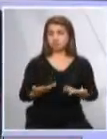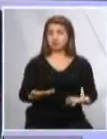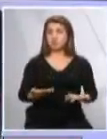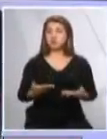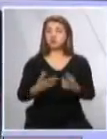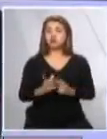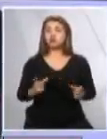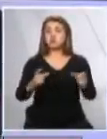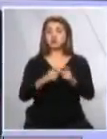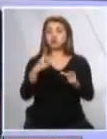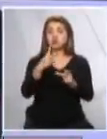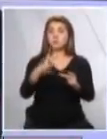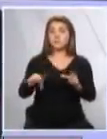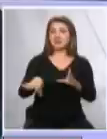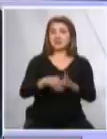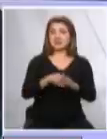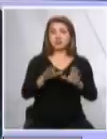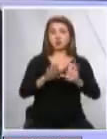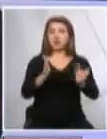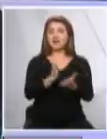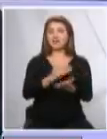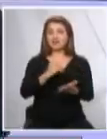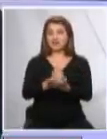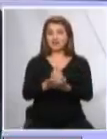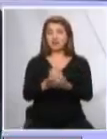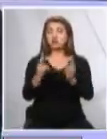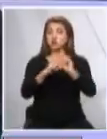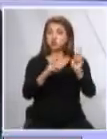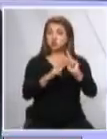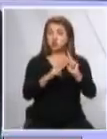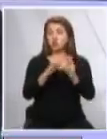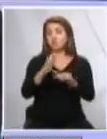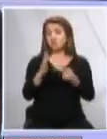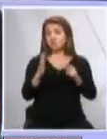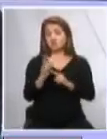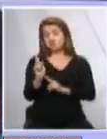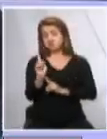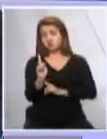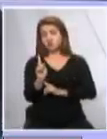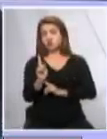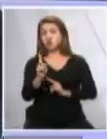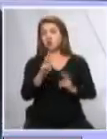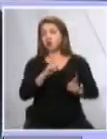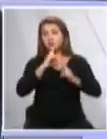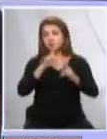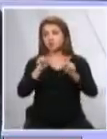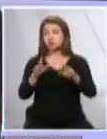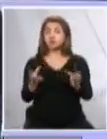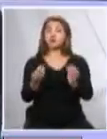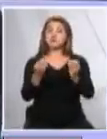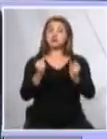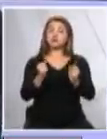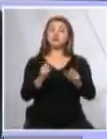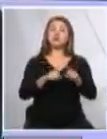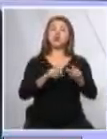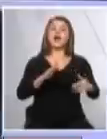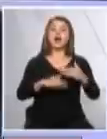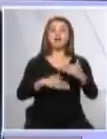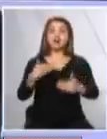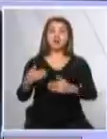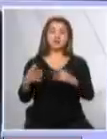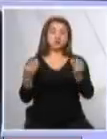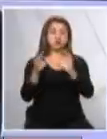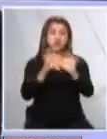La comisión no pertenece a ninguna de las estrategias que permiten salir de las crisis. O sea, no responde a... Obviamente puede ser un avance en muchas